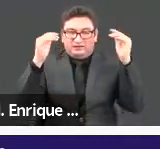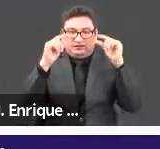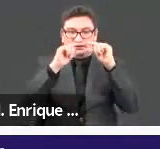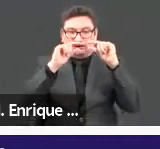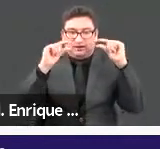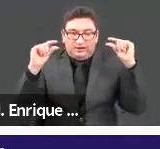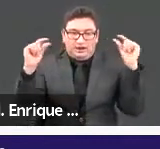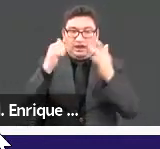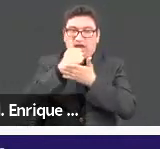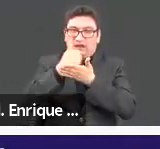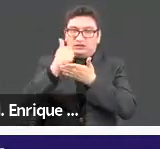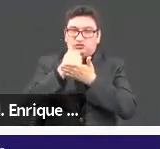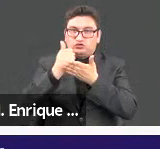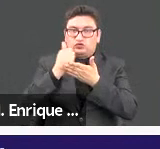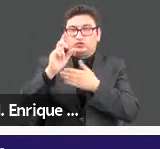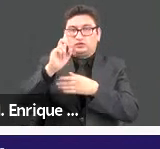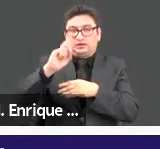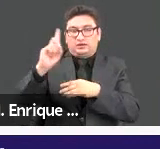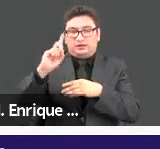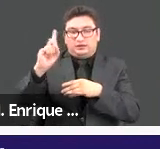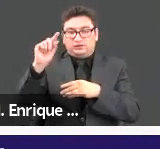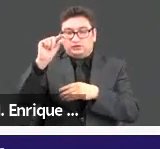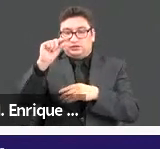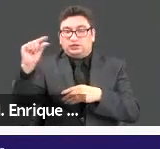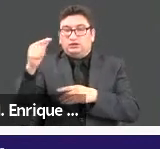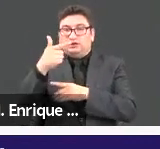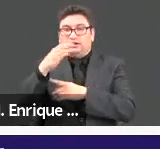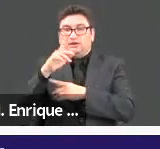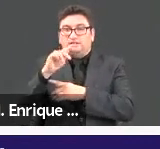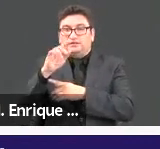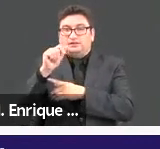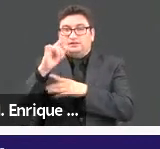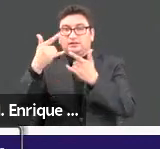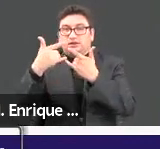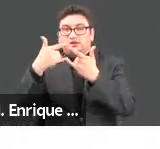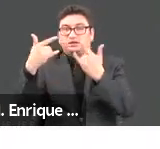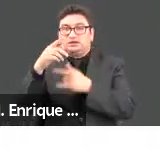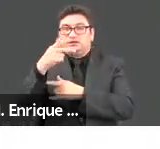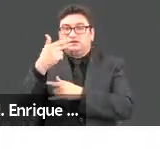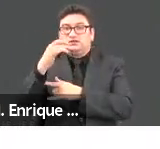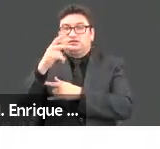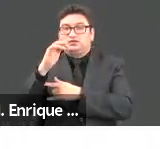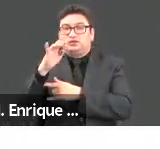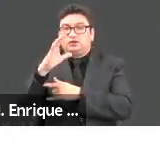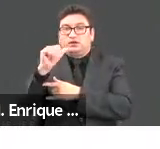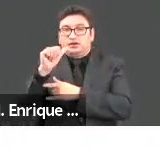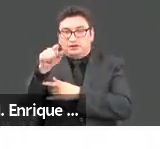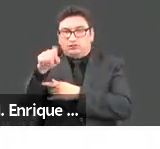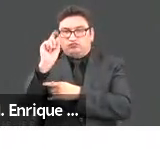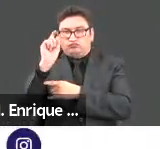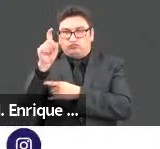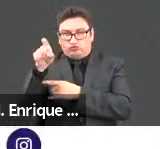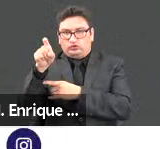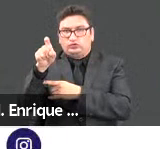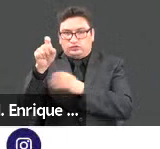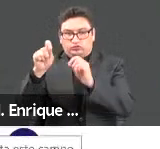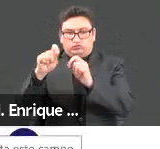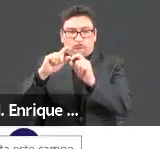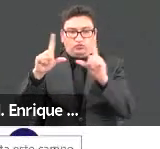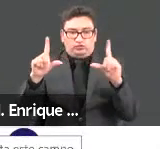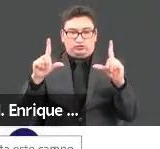azul, en el extremo derecho, donde dice Gaceta Histórica. Si le damos un clic ahí, vamos a poder